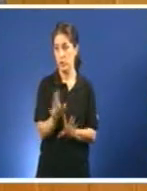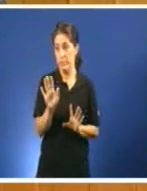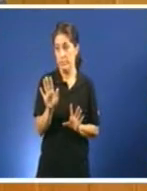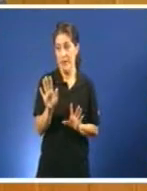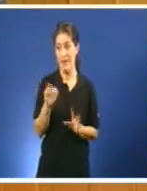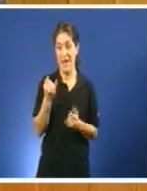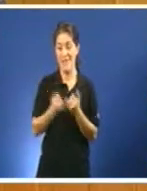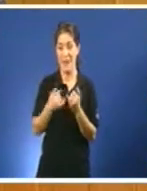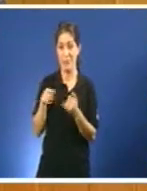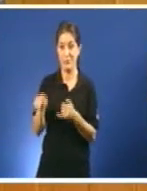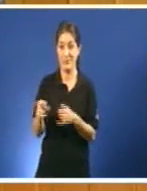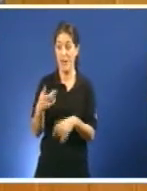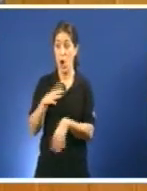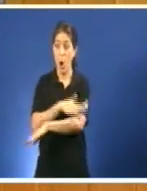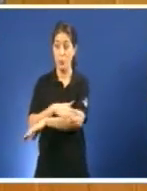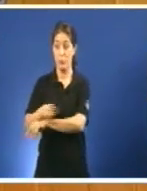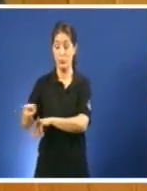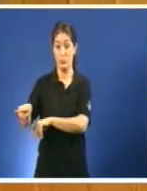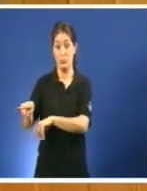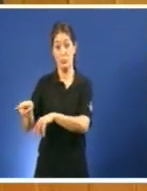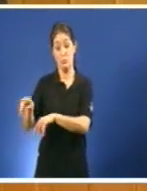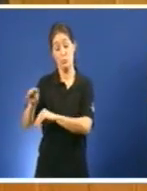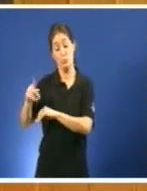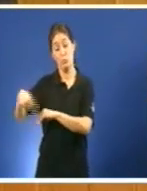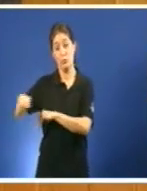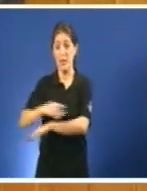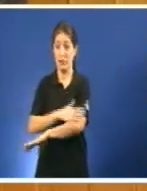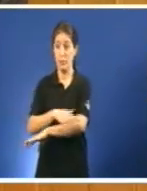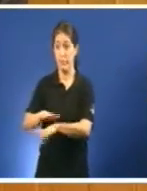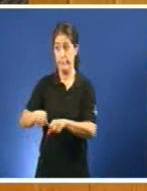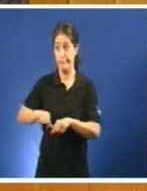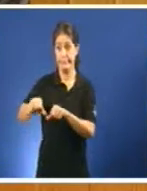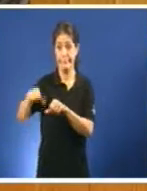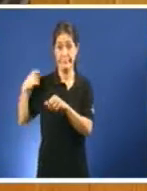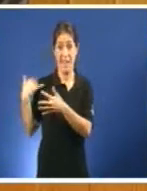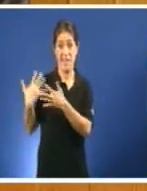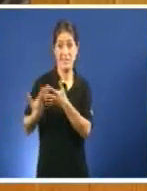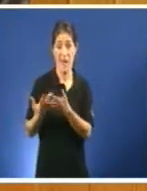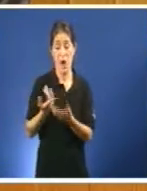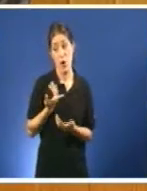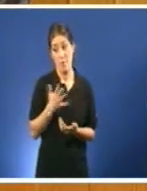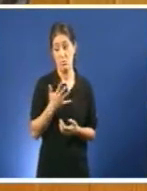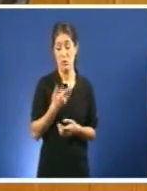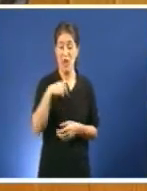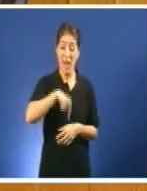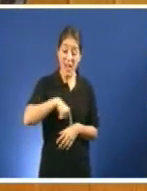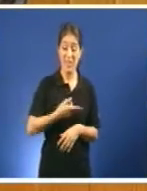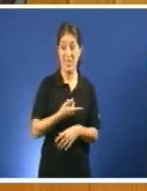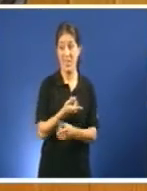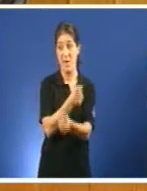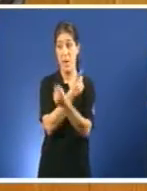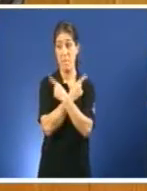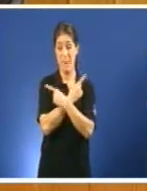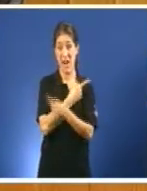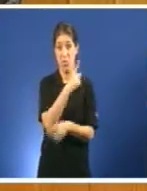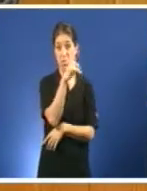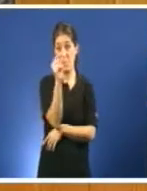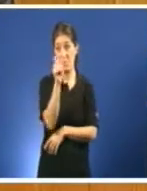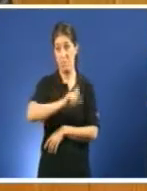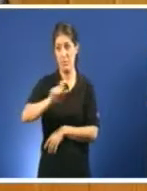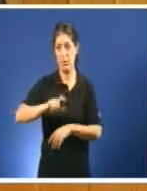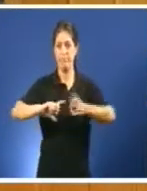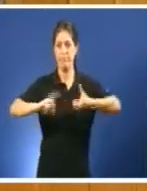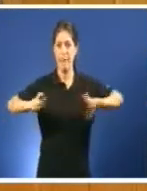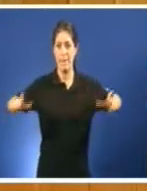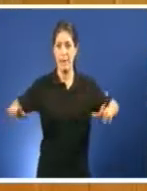gobernan o paro se incrementou en Galiza en case 100.000 persoas. Mais ao mesmo tempo prevén unha reducción da